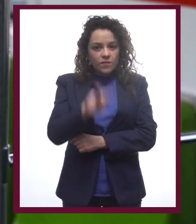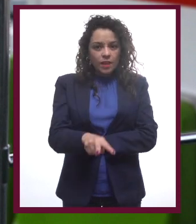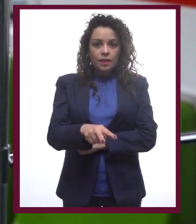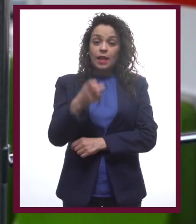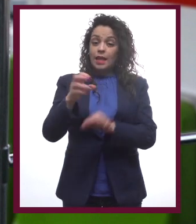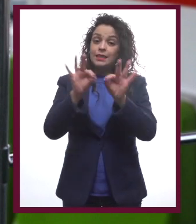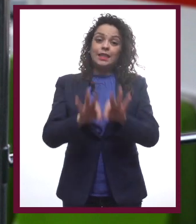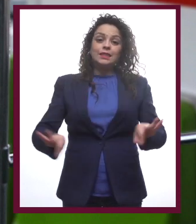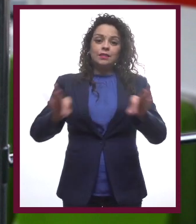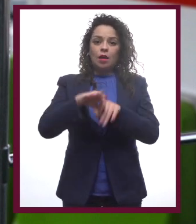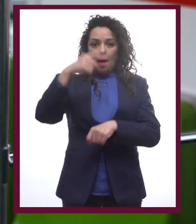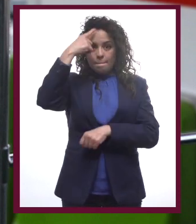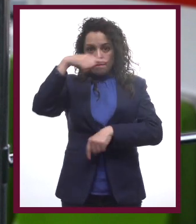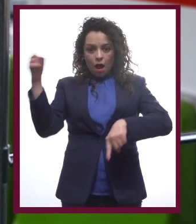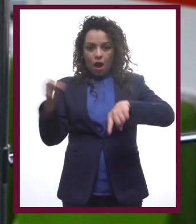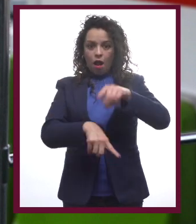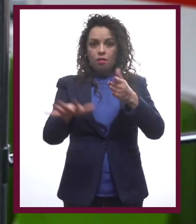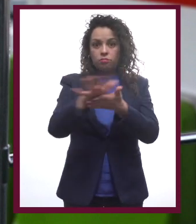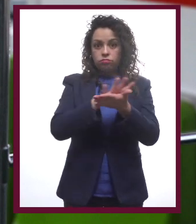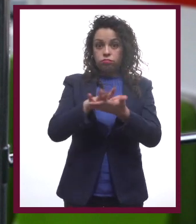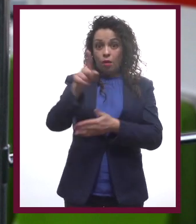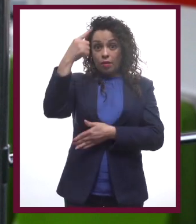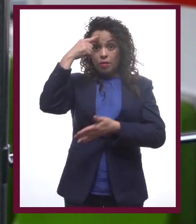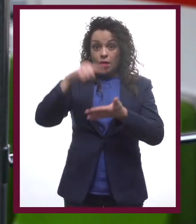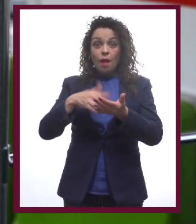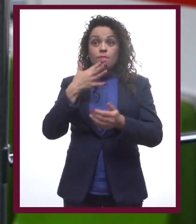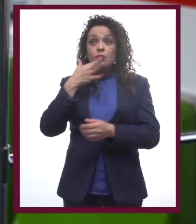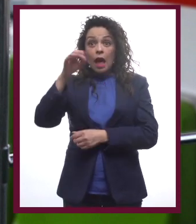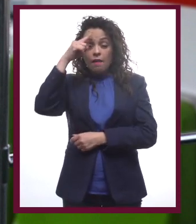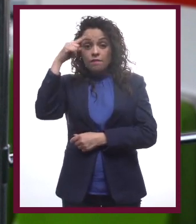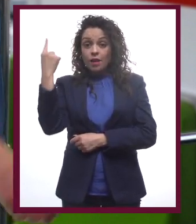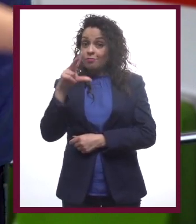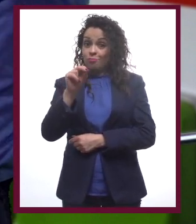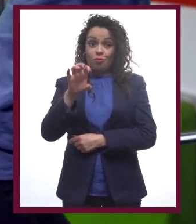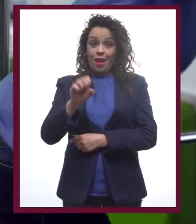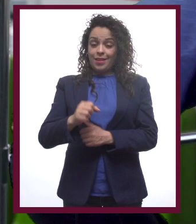más importantes para combatirla. No es cualquier cosa.